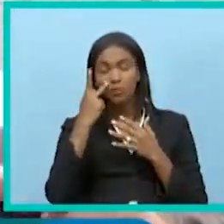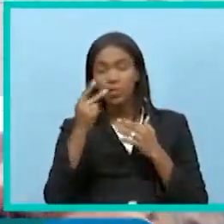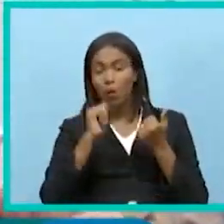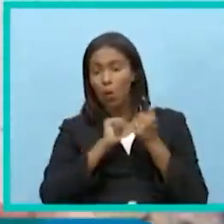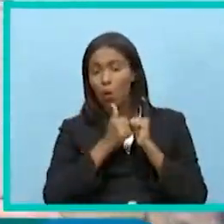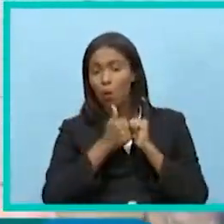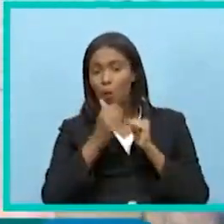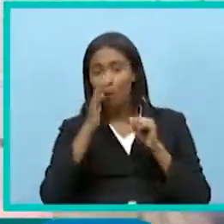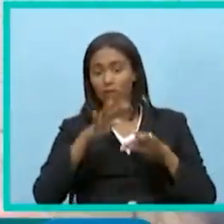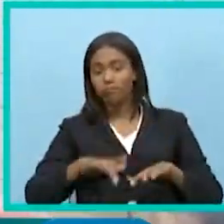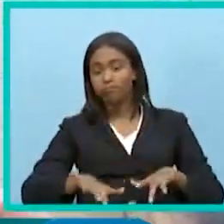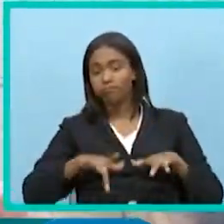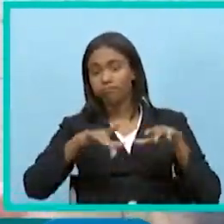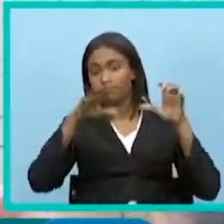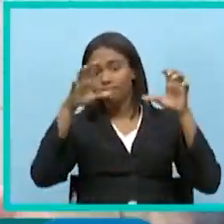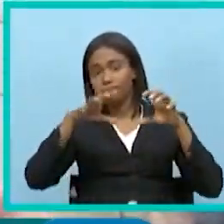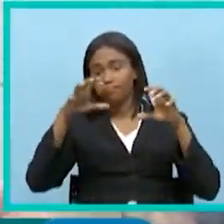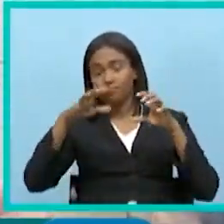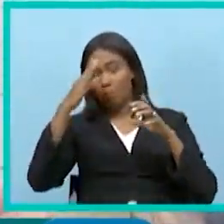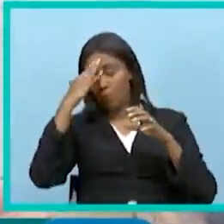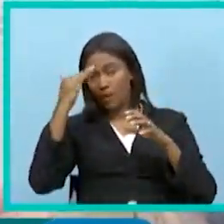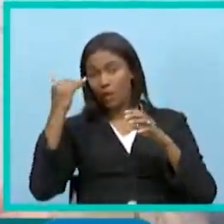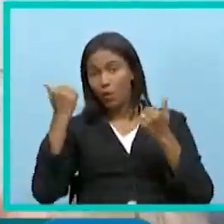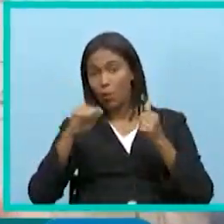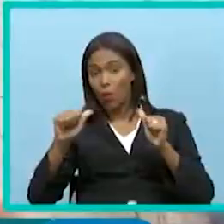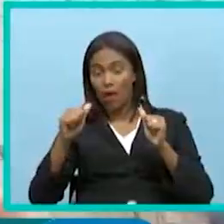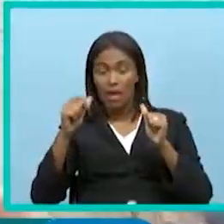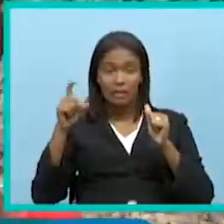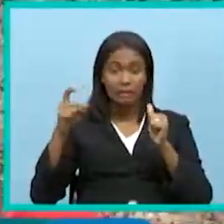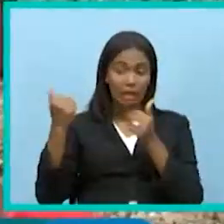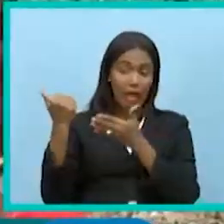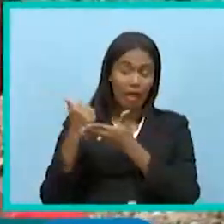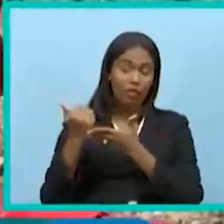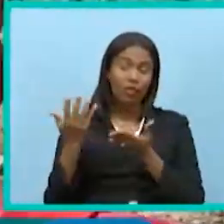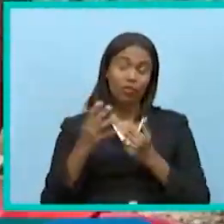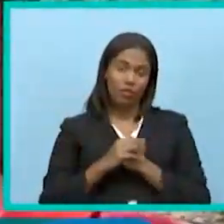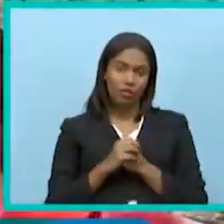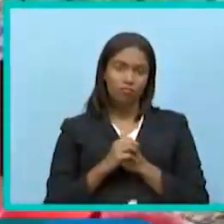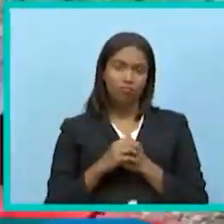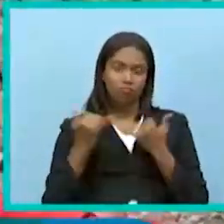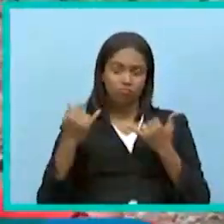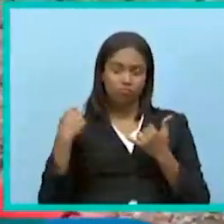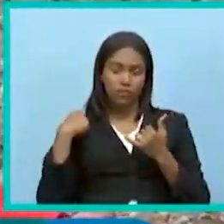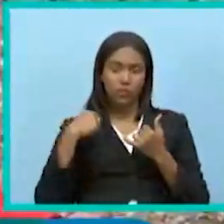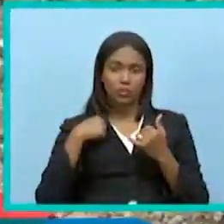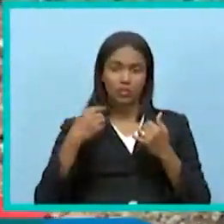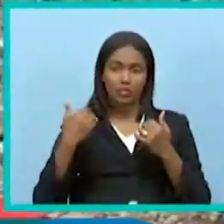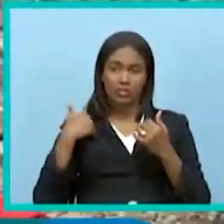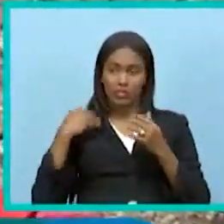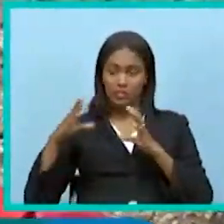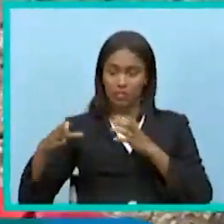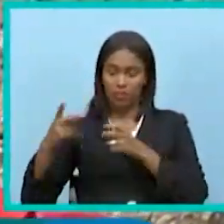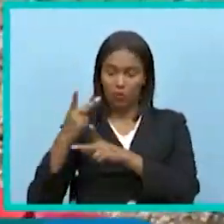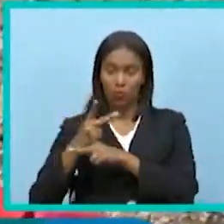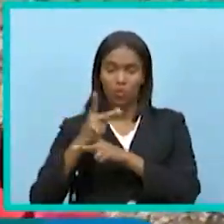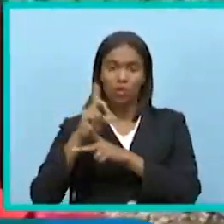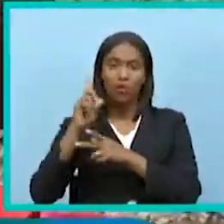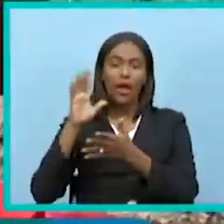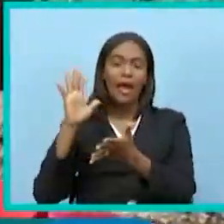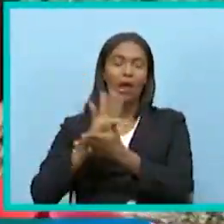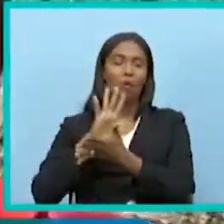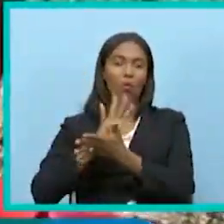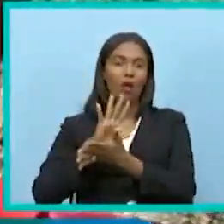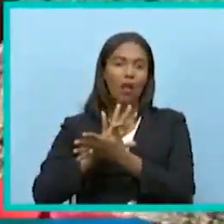la inundación, porque nos rescatan, cualquier cosa buscamos refugio. Ahora mismo lo que tenemos refugio es de la escuelita, que la